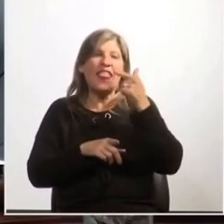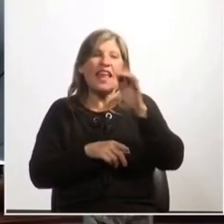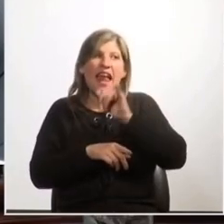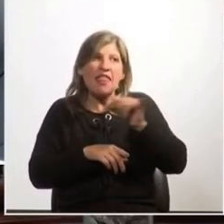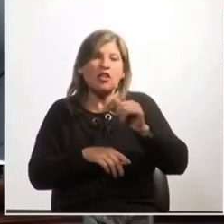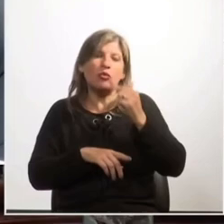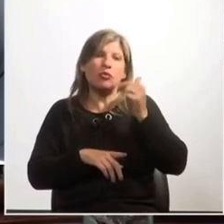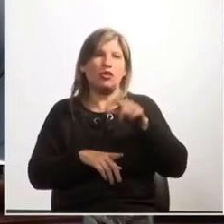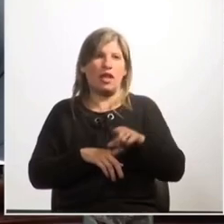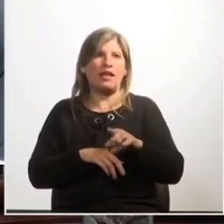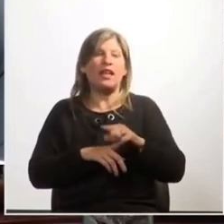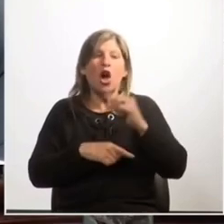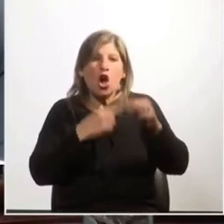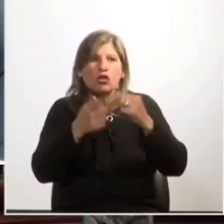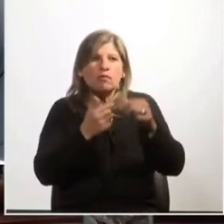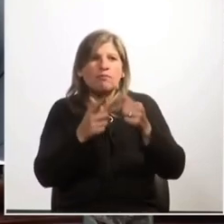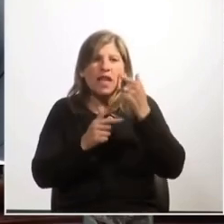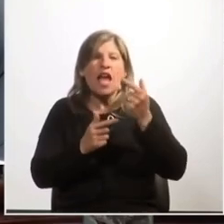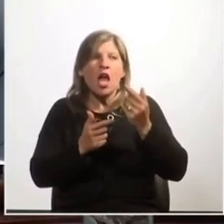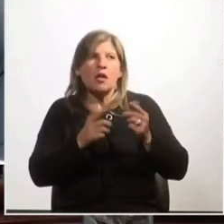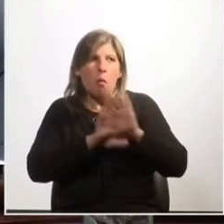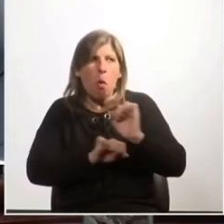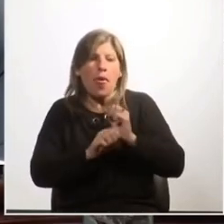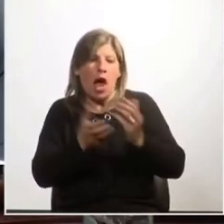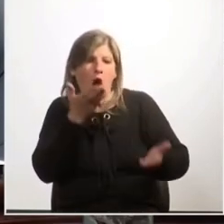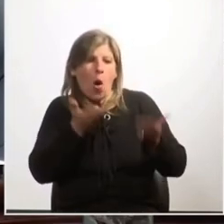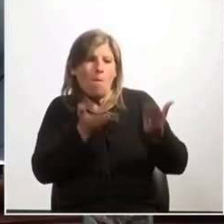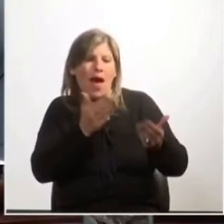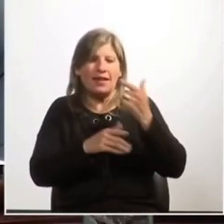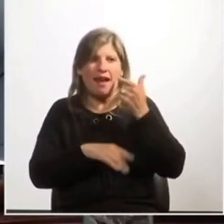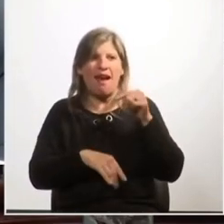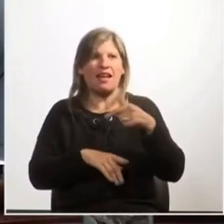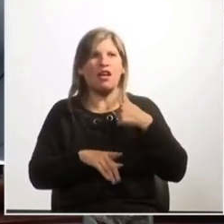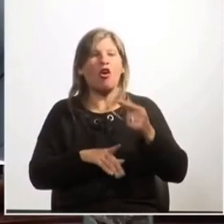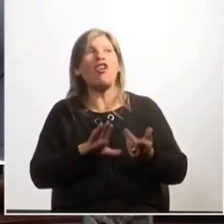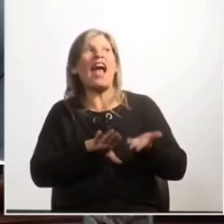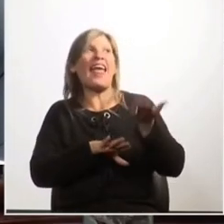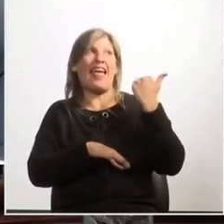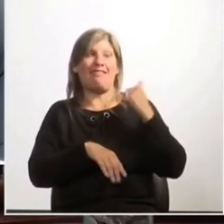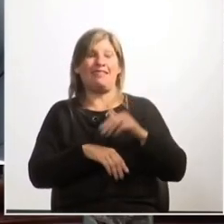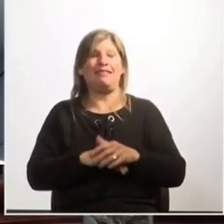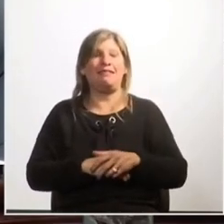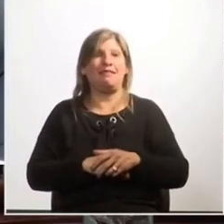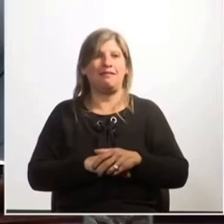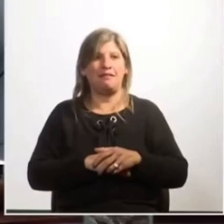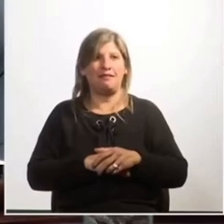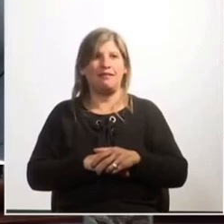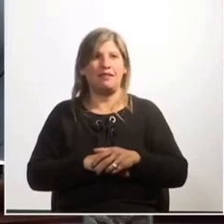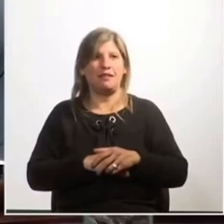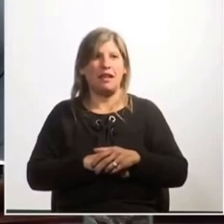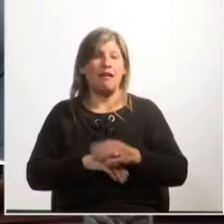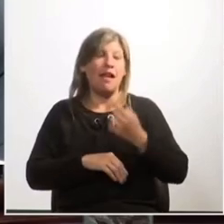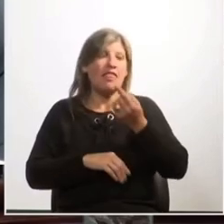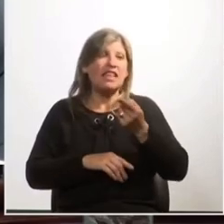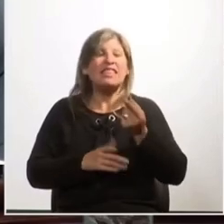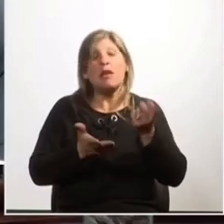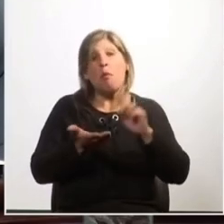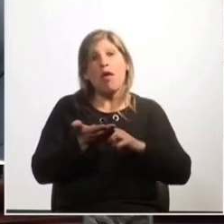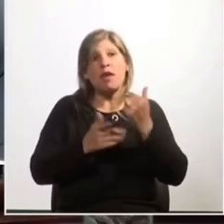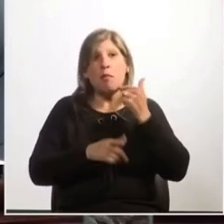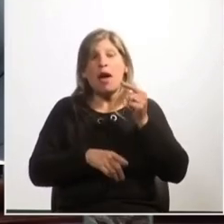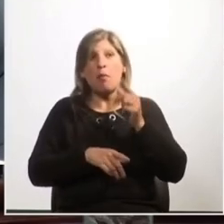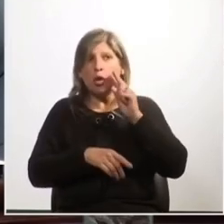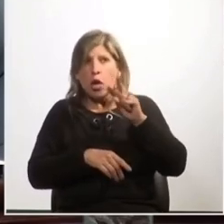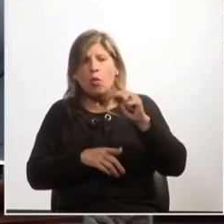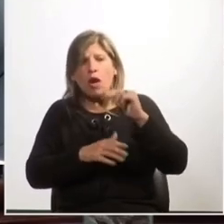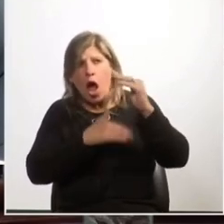denuncias sigan siendo comparables a los que se implementaban antes. Decimos esto además porque una mirada a la